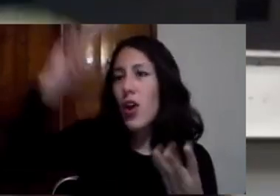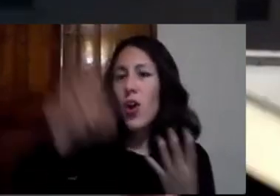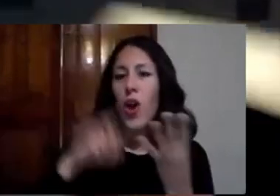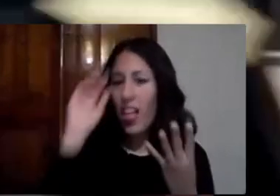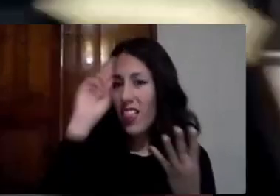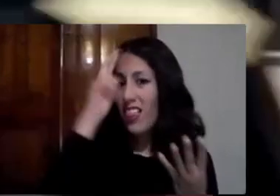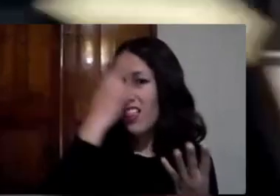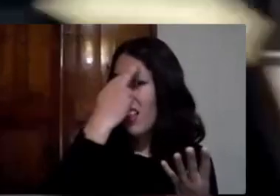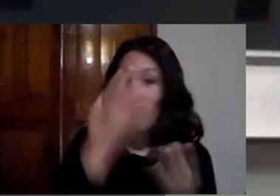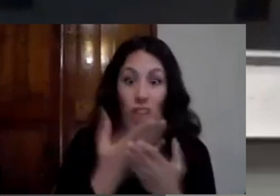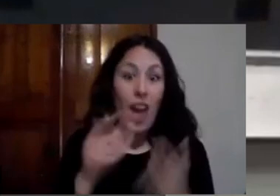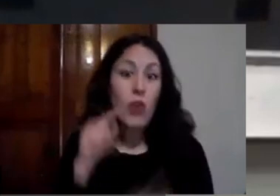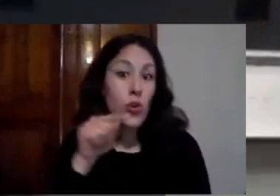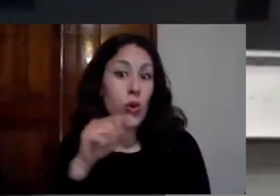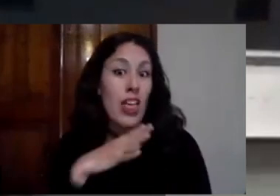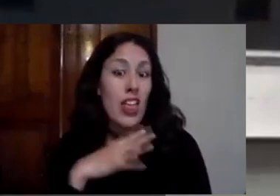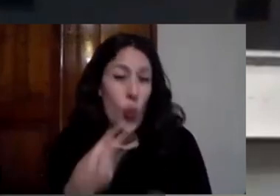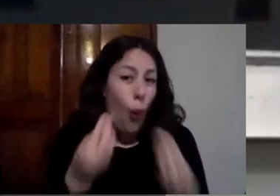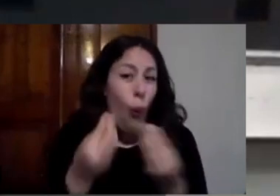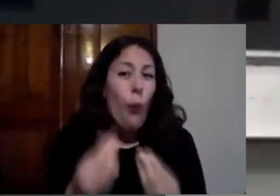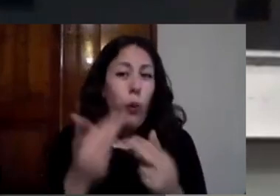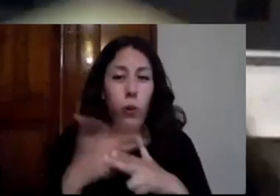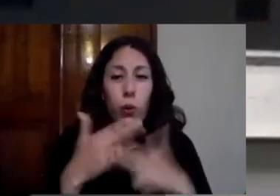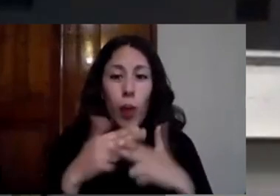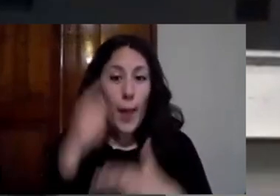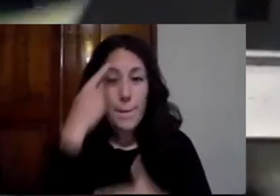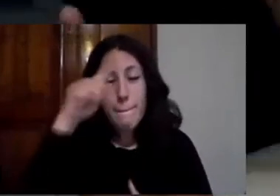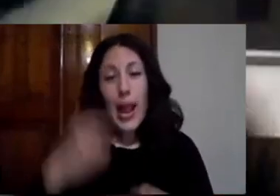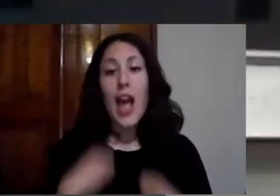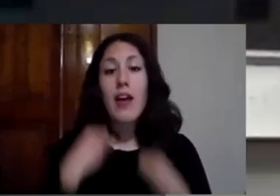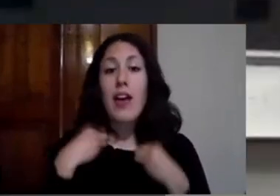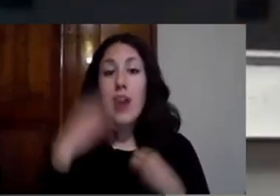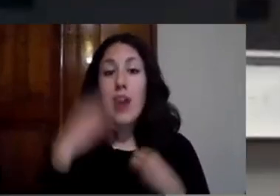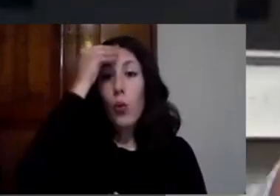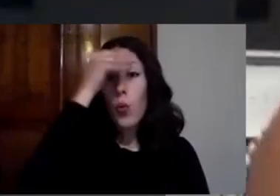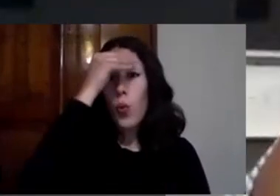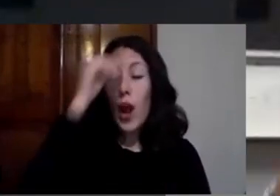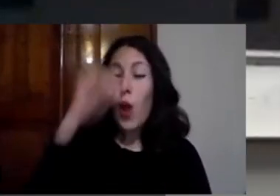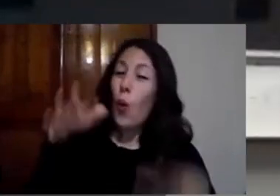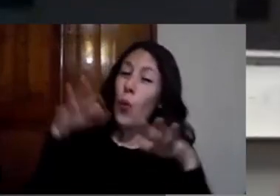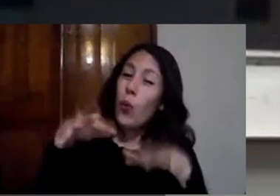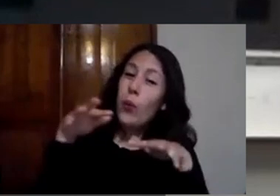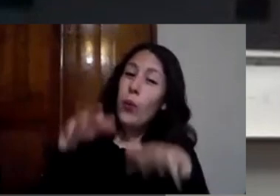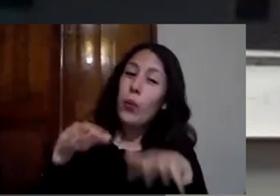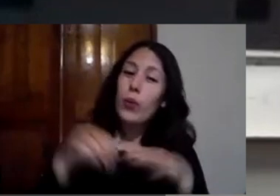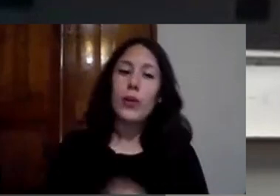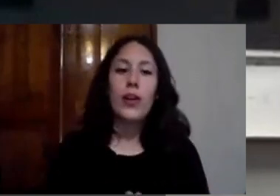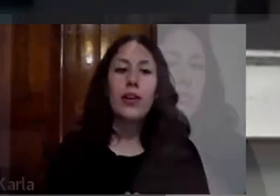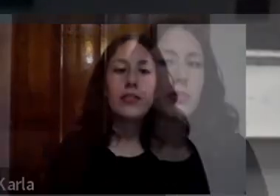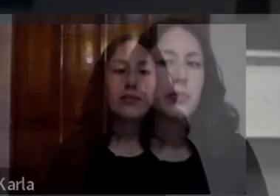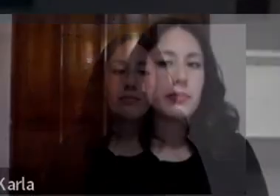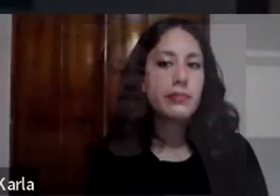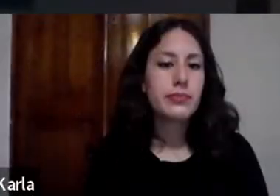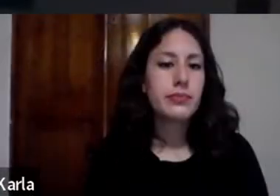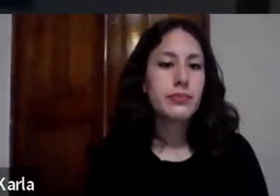cuaresma súper interesante, súper gratificante y ser hombres y mujeres de edificación del reino de